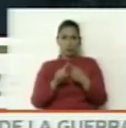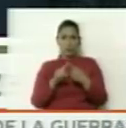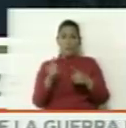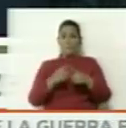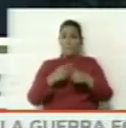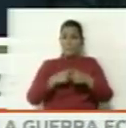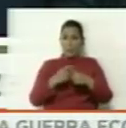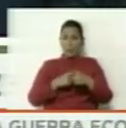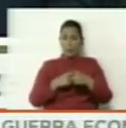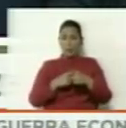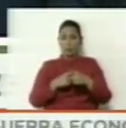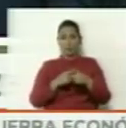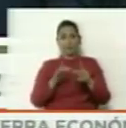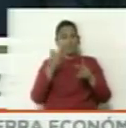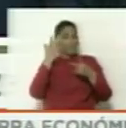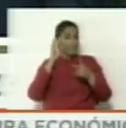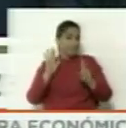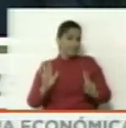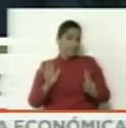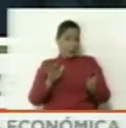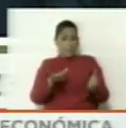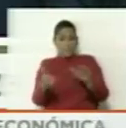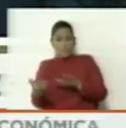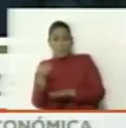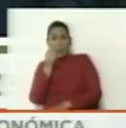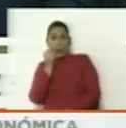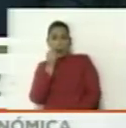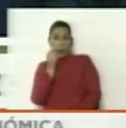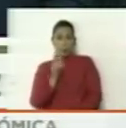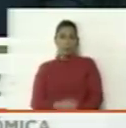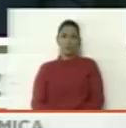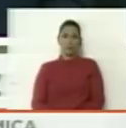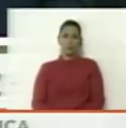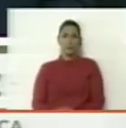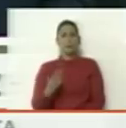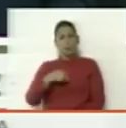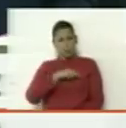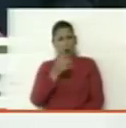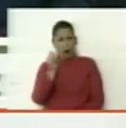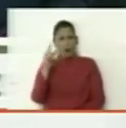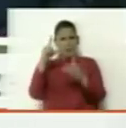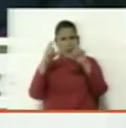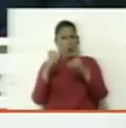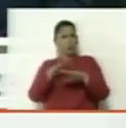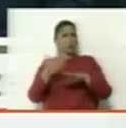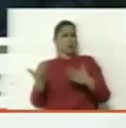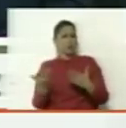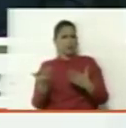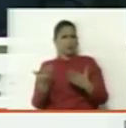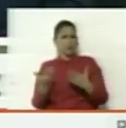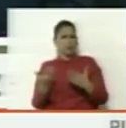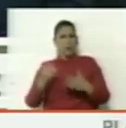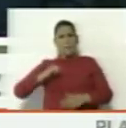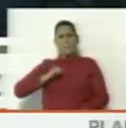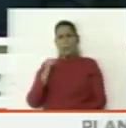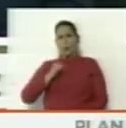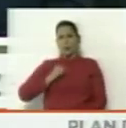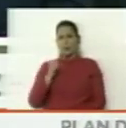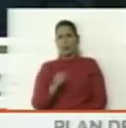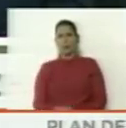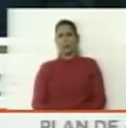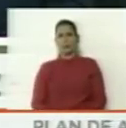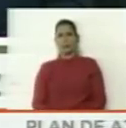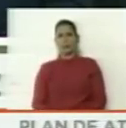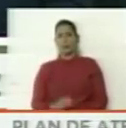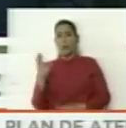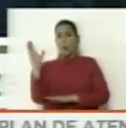que lamentablemente falleció. Nosotros tenemos esa fotografía y ¿por qué la policía de Colombia no las